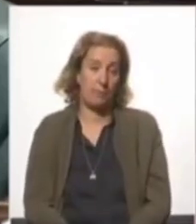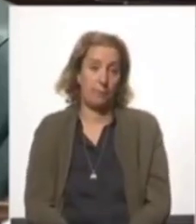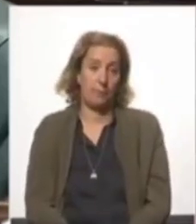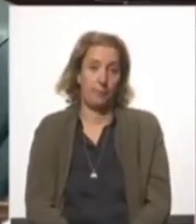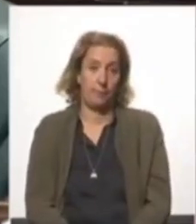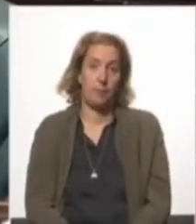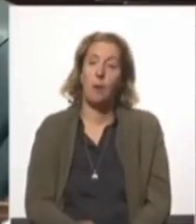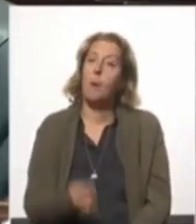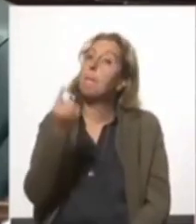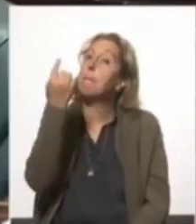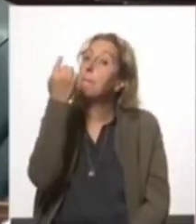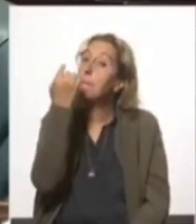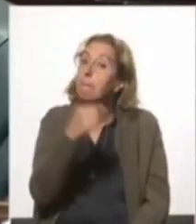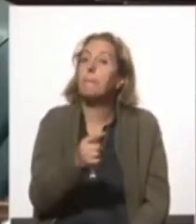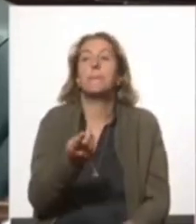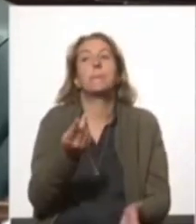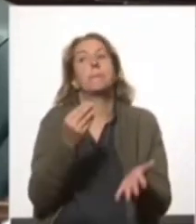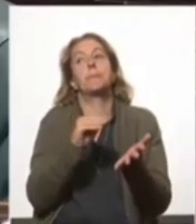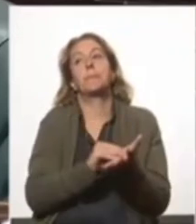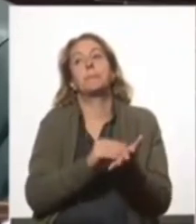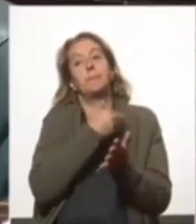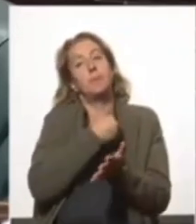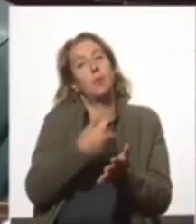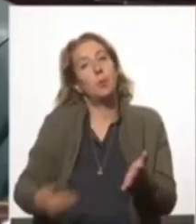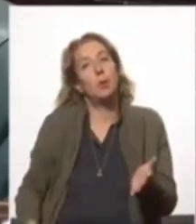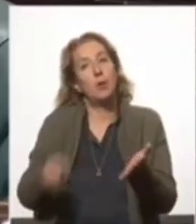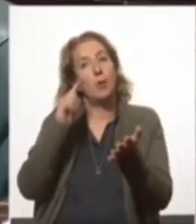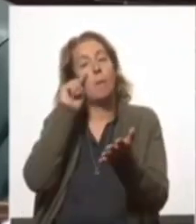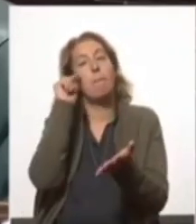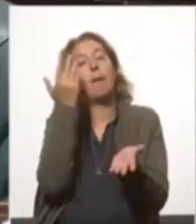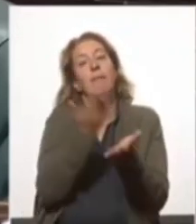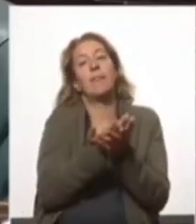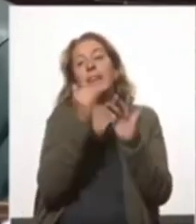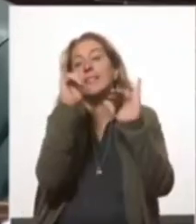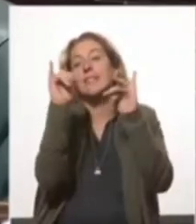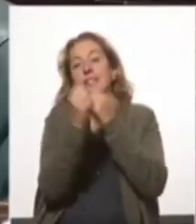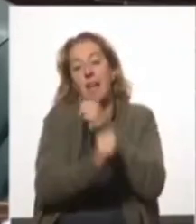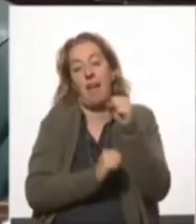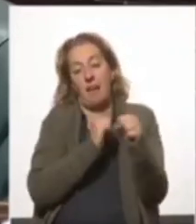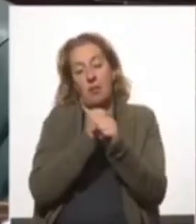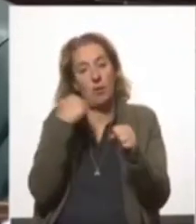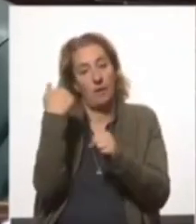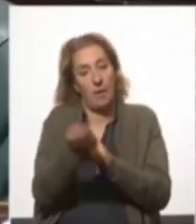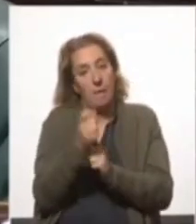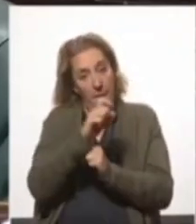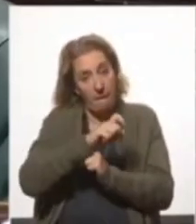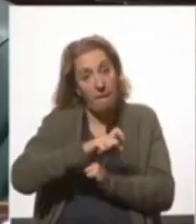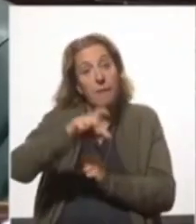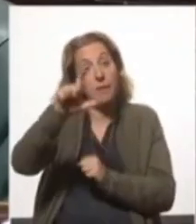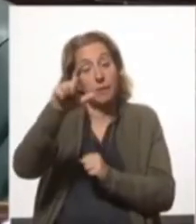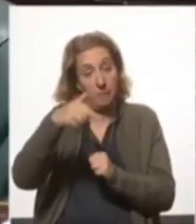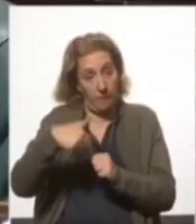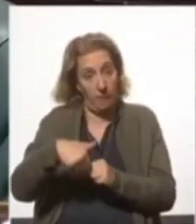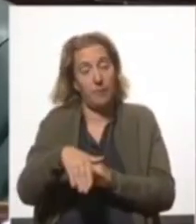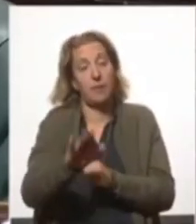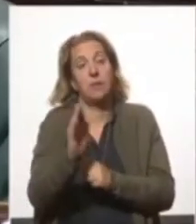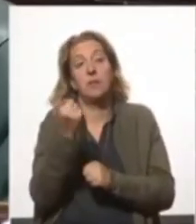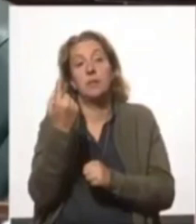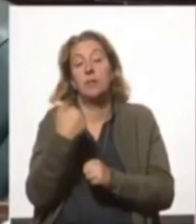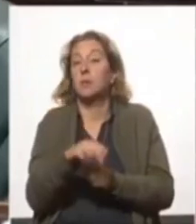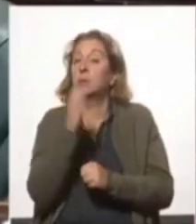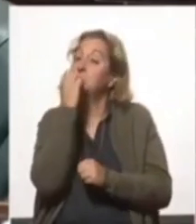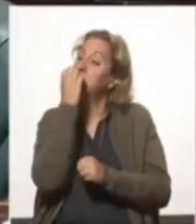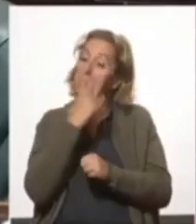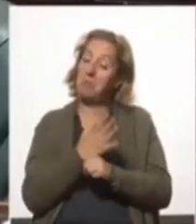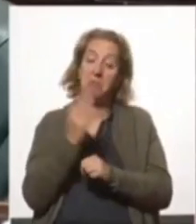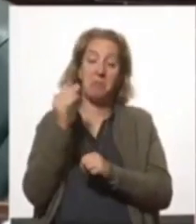Pero además el gobierno plantea que ya el año que viene vamos a crecer de manera tal que vamos a compensar la caída de este año